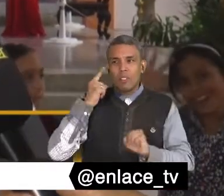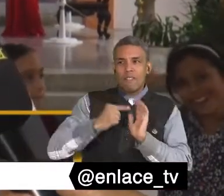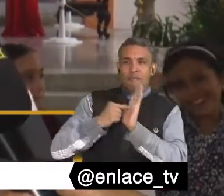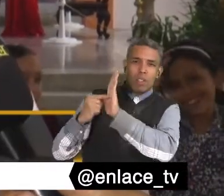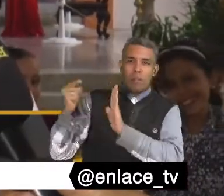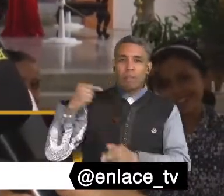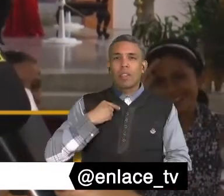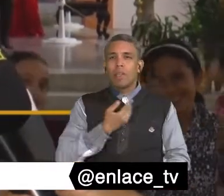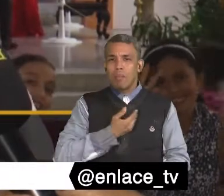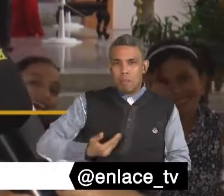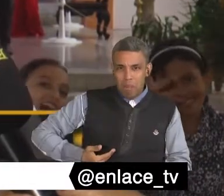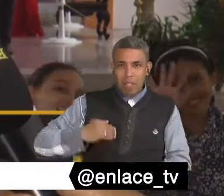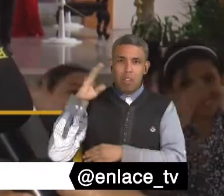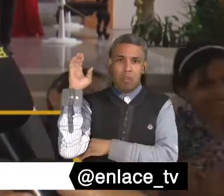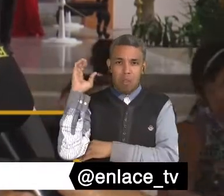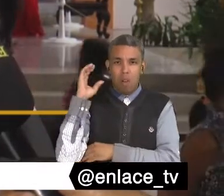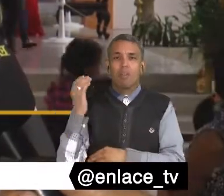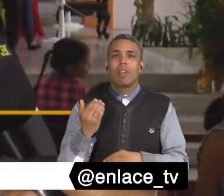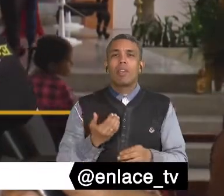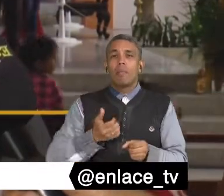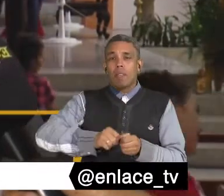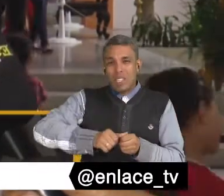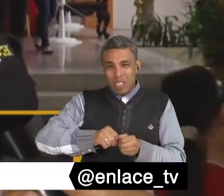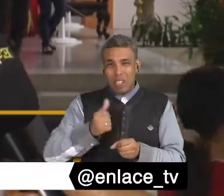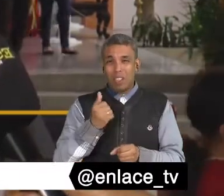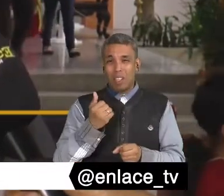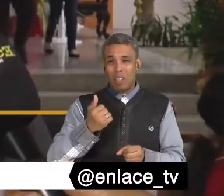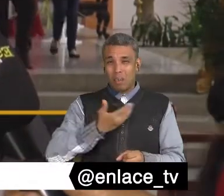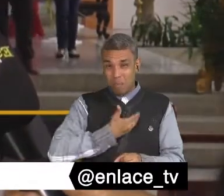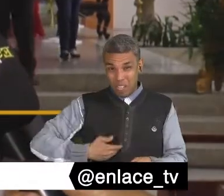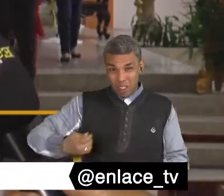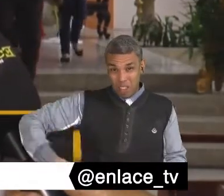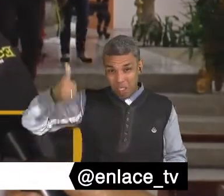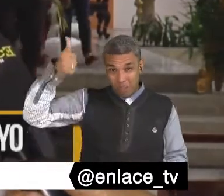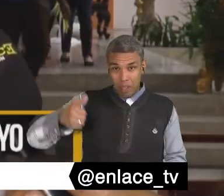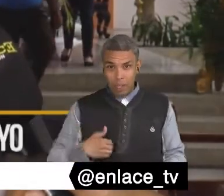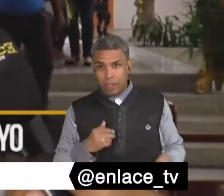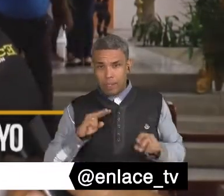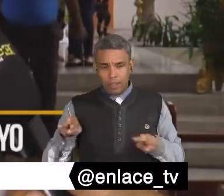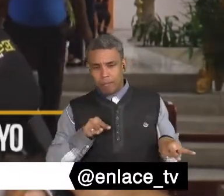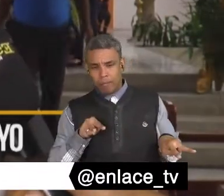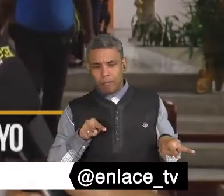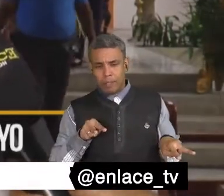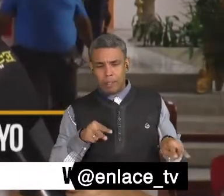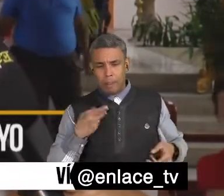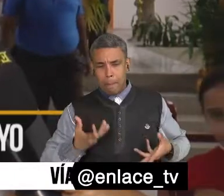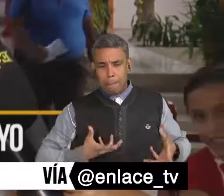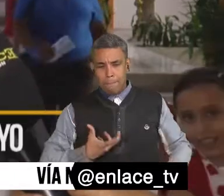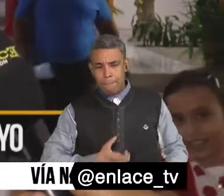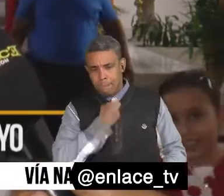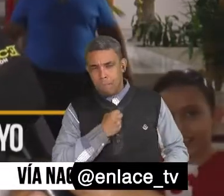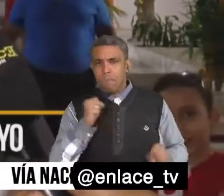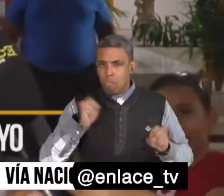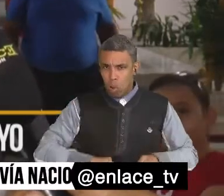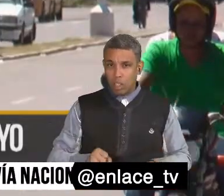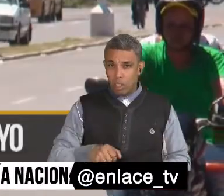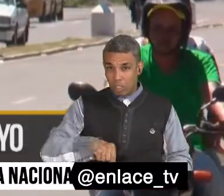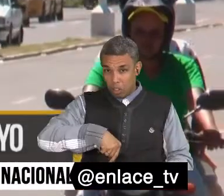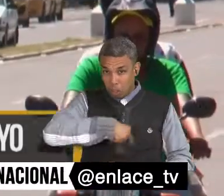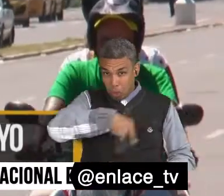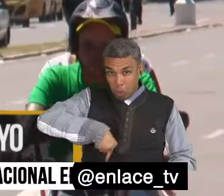los barranqueños tenemos dignidad y que no vamos a permitir bajo ningún punto de vista que nuestra refinería quede